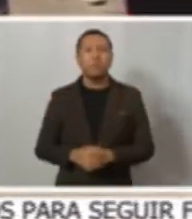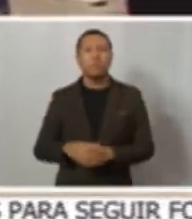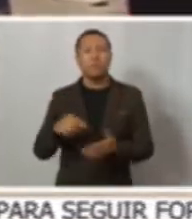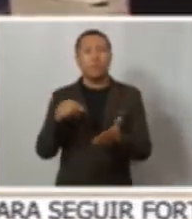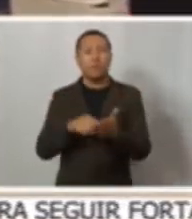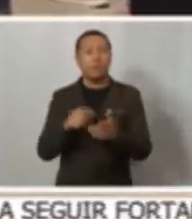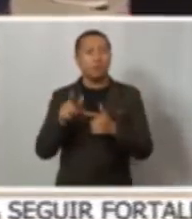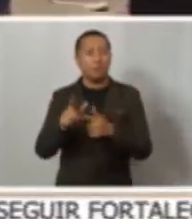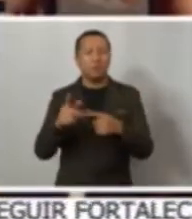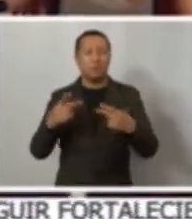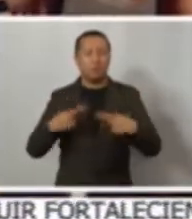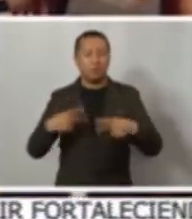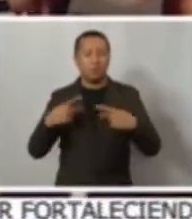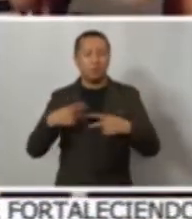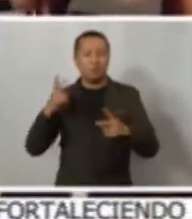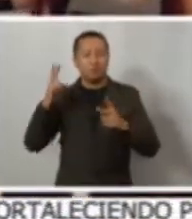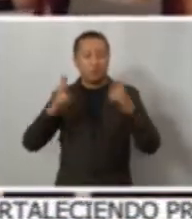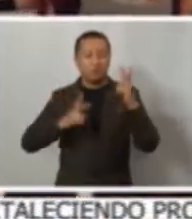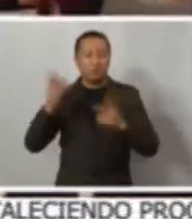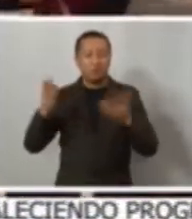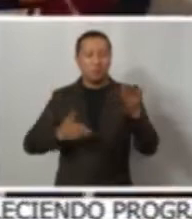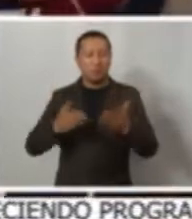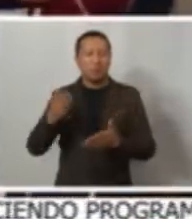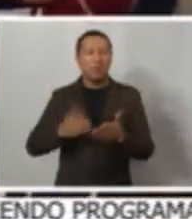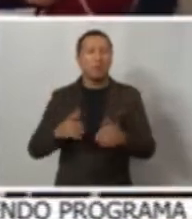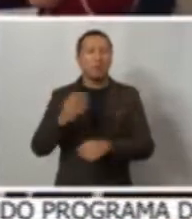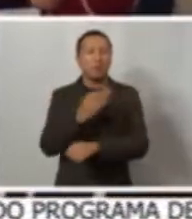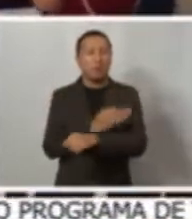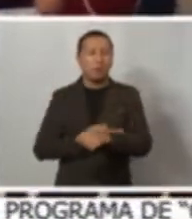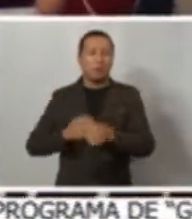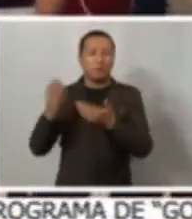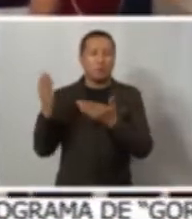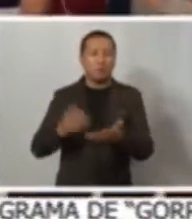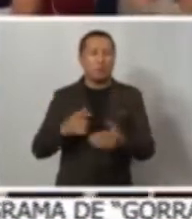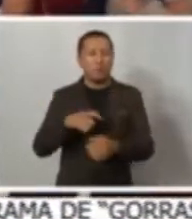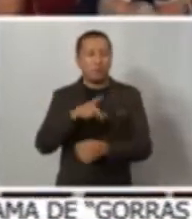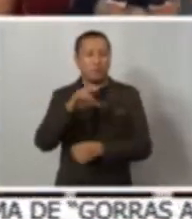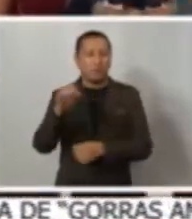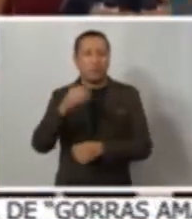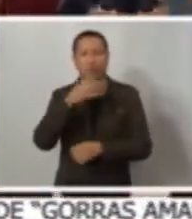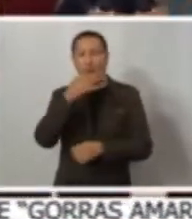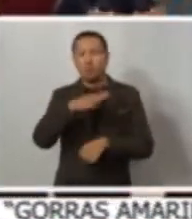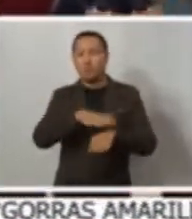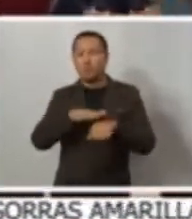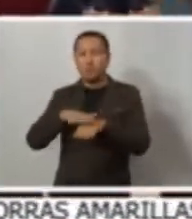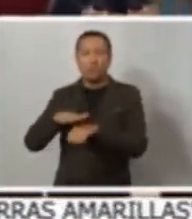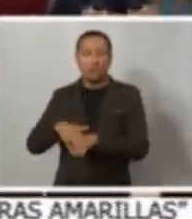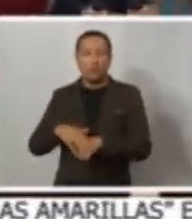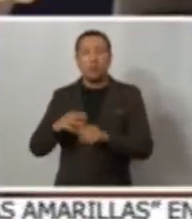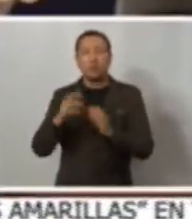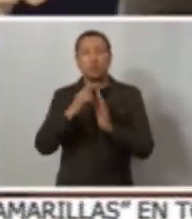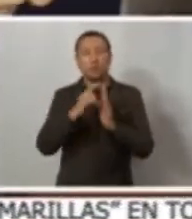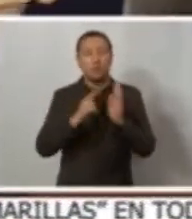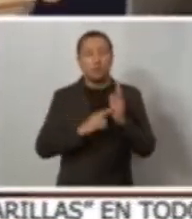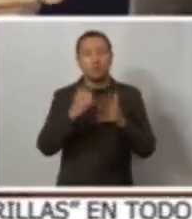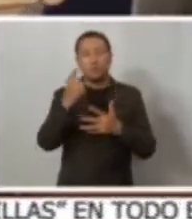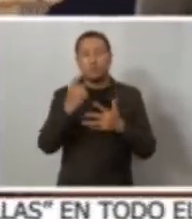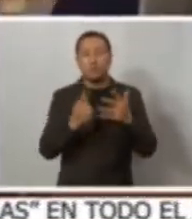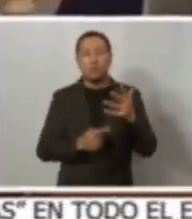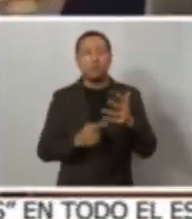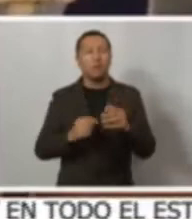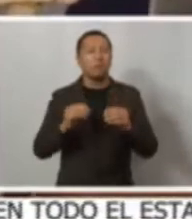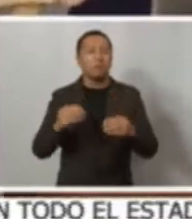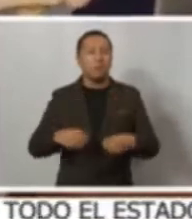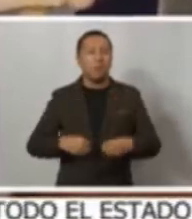llegada de visitas ayer todavía por la tarde a Quintana Roo. Se les informó sobre las recomendaciones que se han emitido en el estado para garantizar